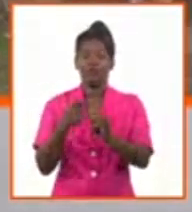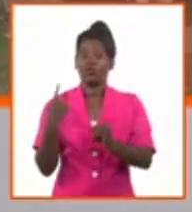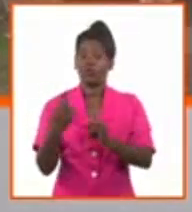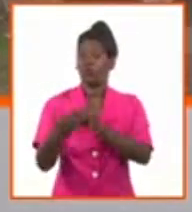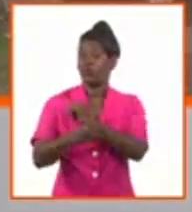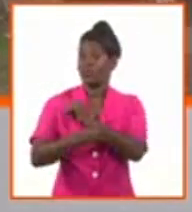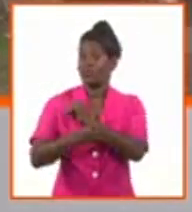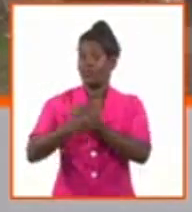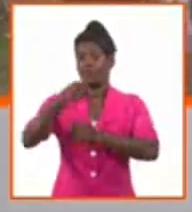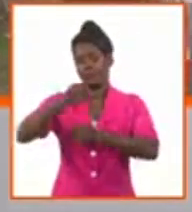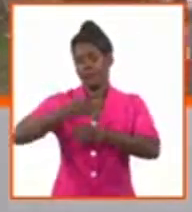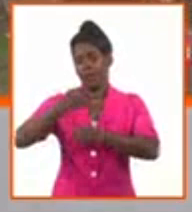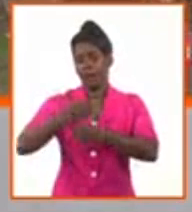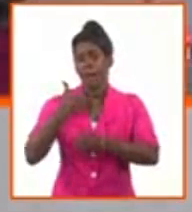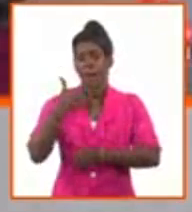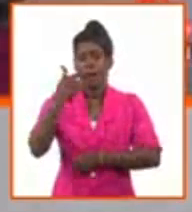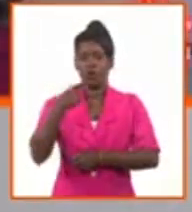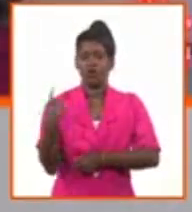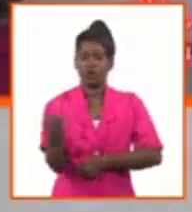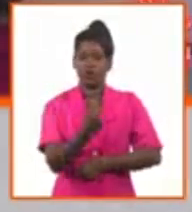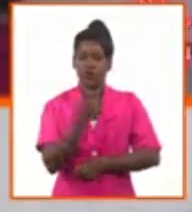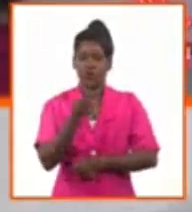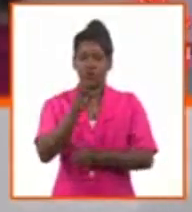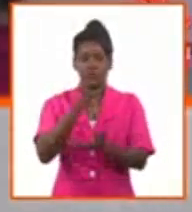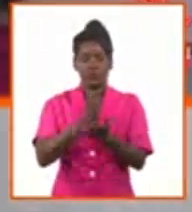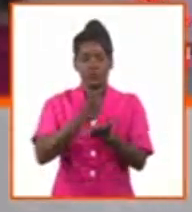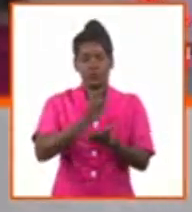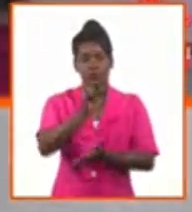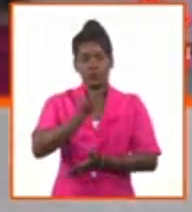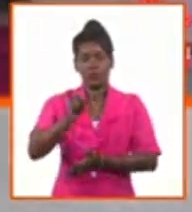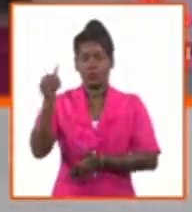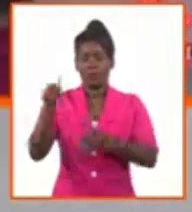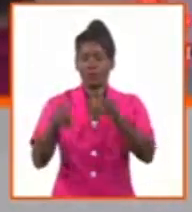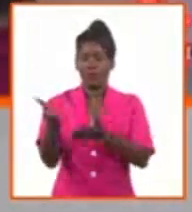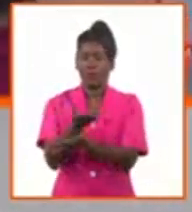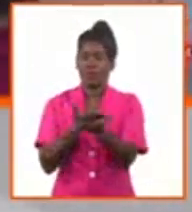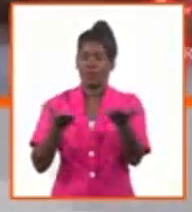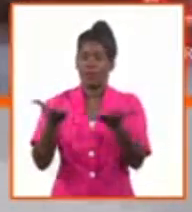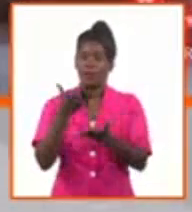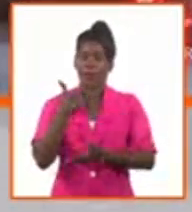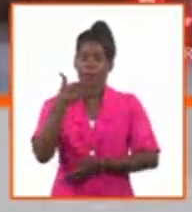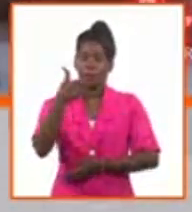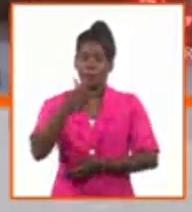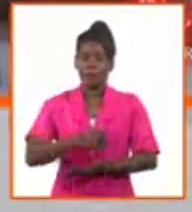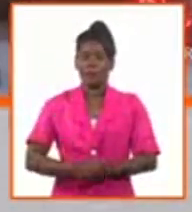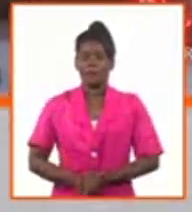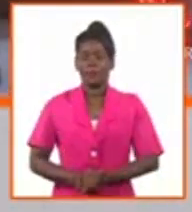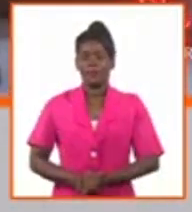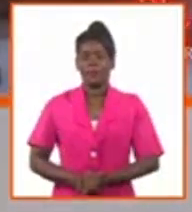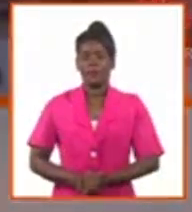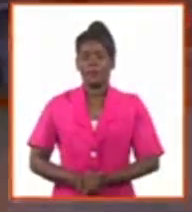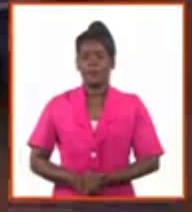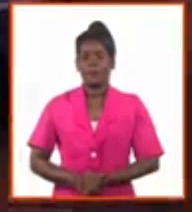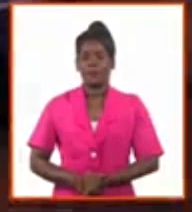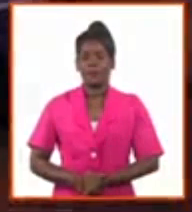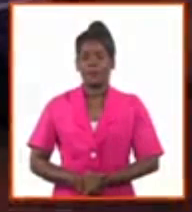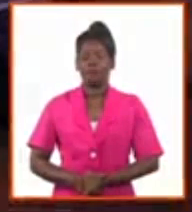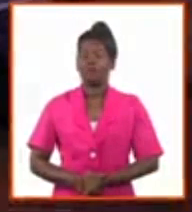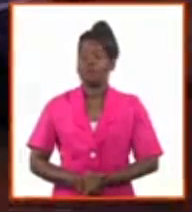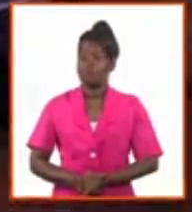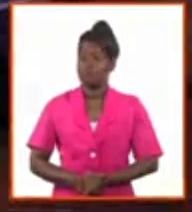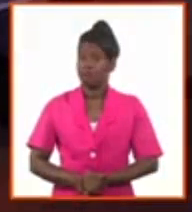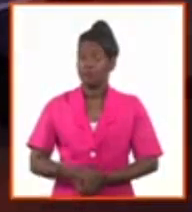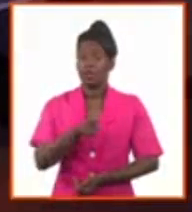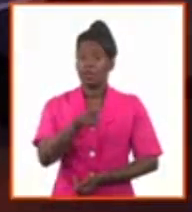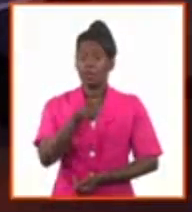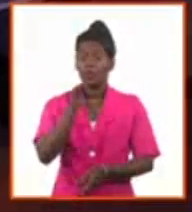que ser enriquecido necesariamente por la participación masiva y colectiva de todas y todos nuestros estudiantes. Como señalaba, el elemento